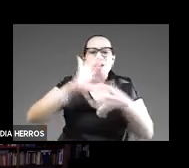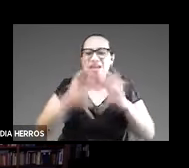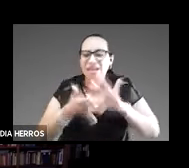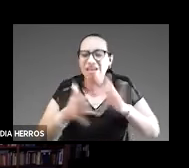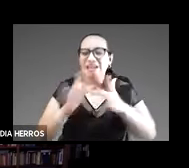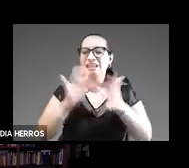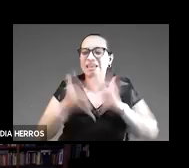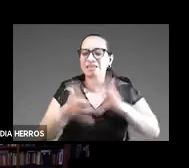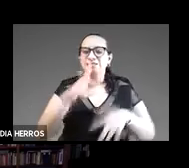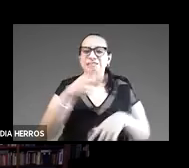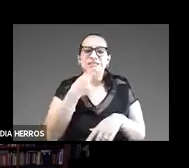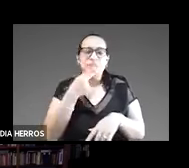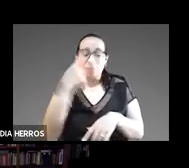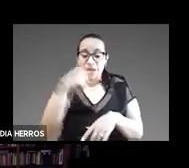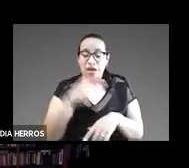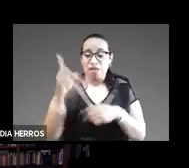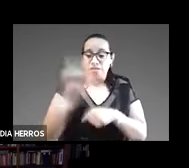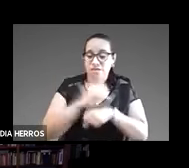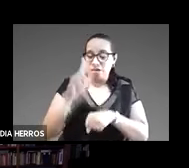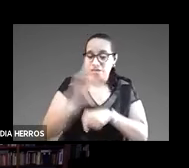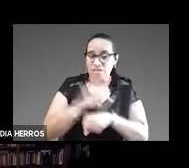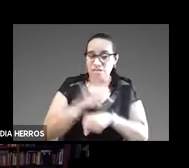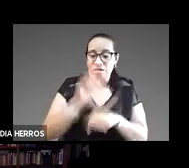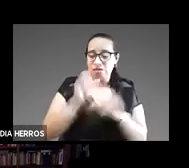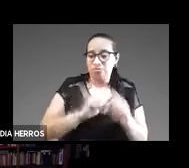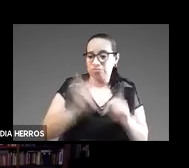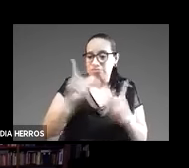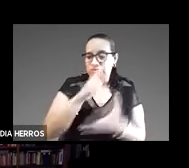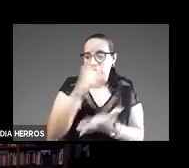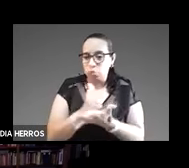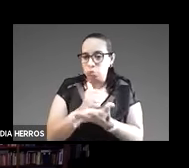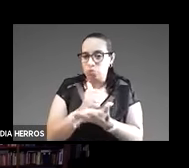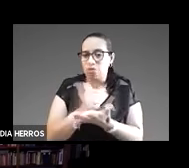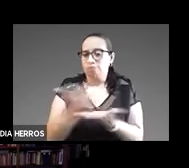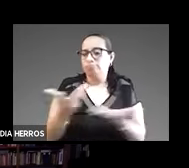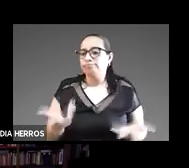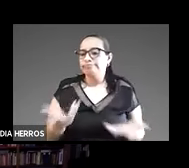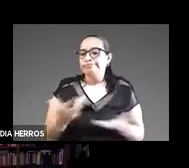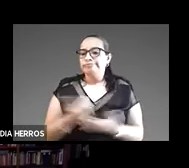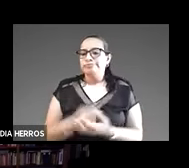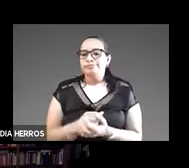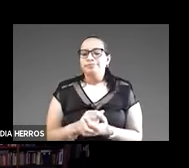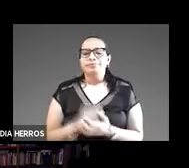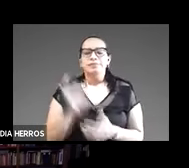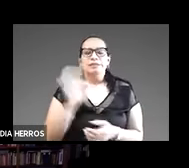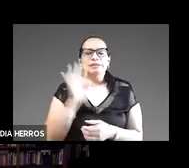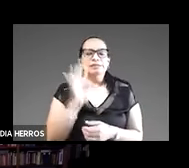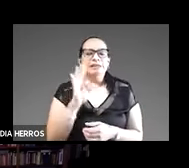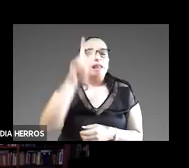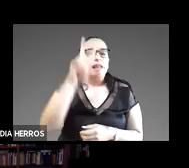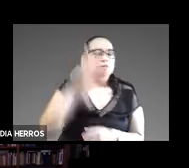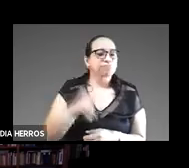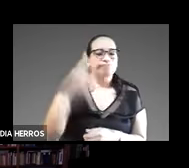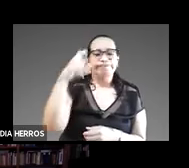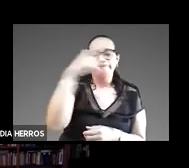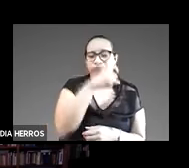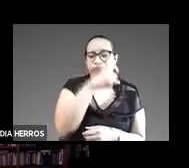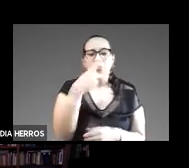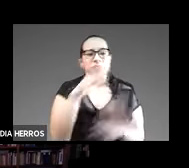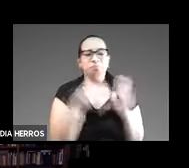esta ciudad todos los días amanezca, ¿no? Pues va a estar muy difícil. Y